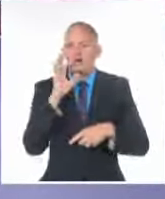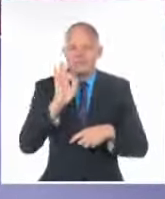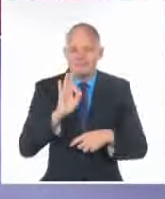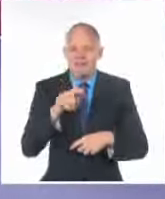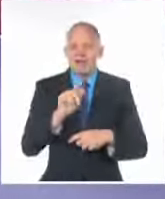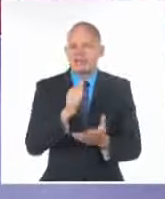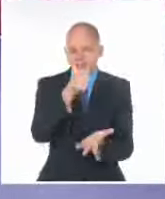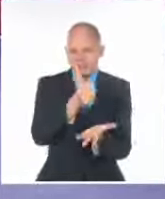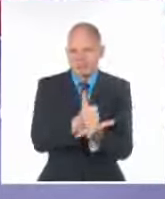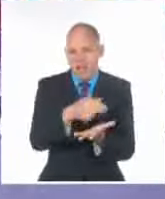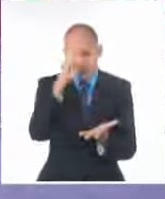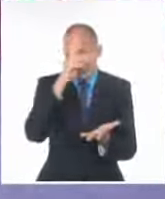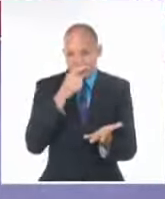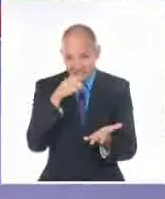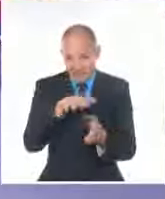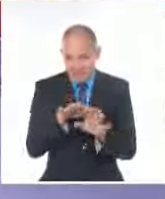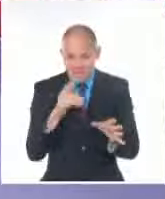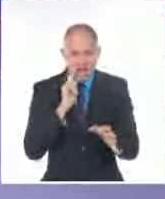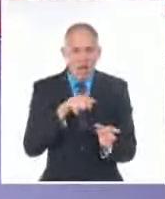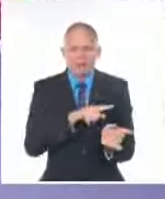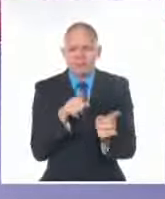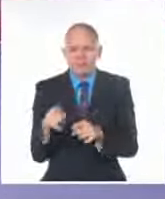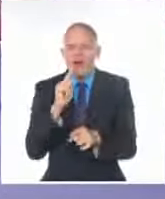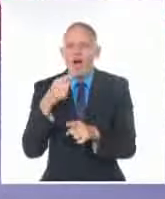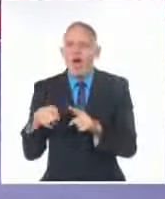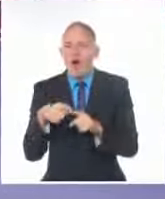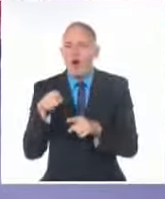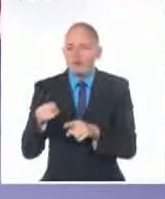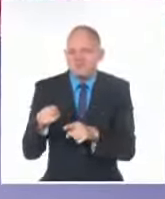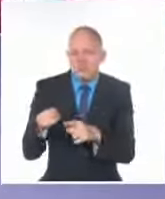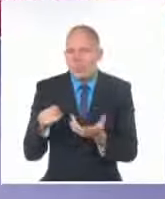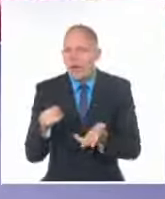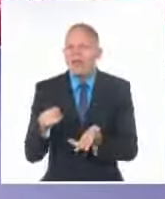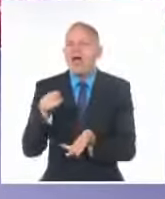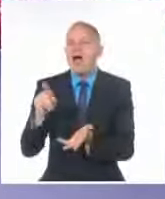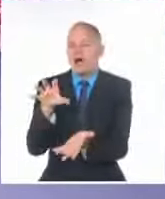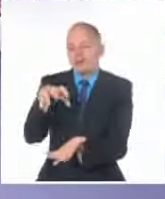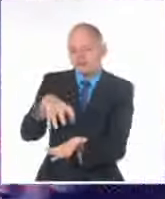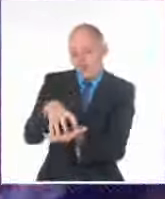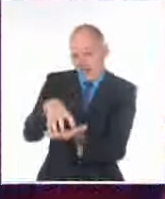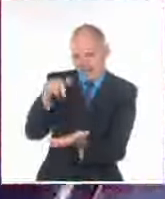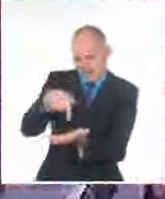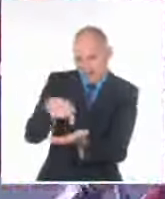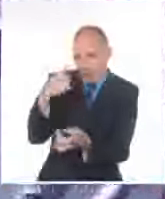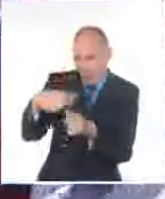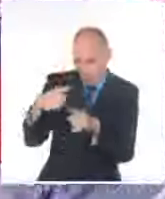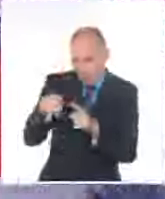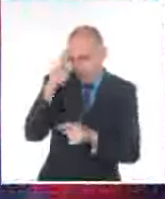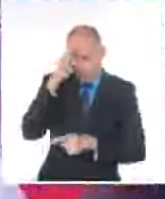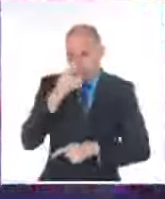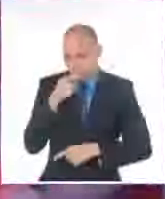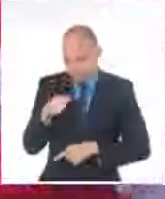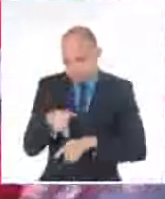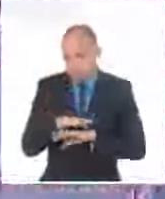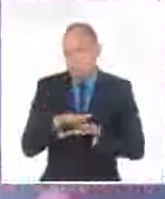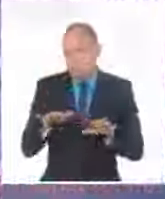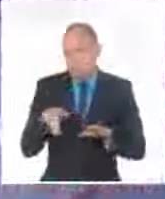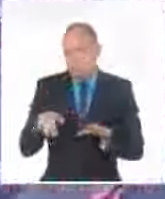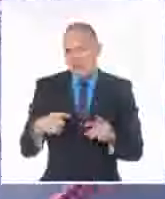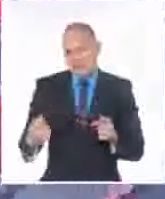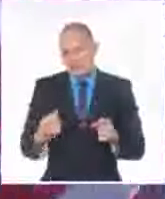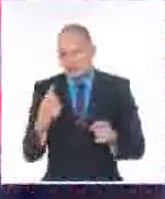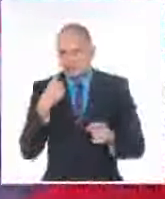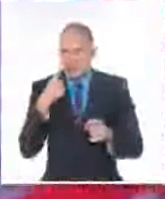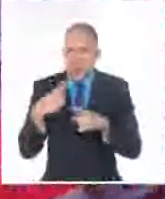de los Caballeros, a unos 155 kilómetros de la capital dominicana. Actuación que, según declaraciones del entrenador principal Julio